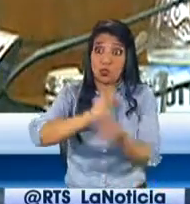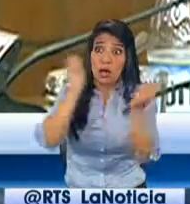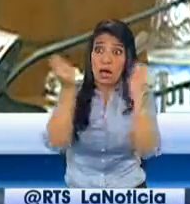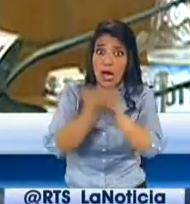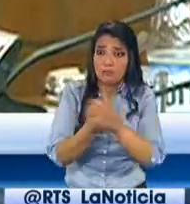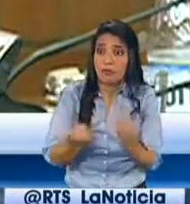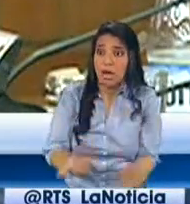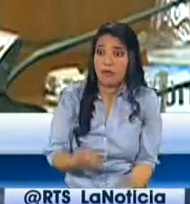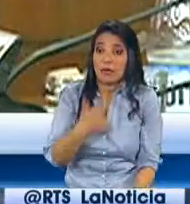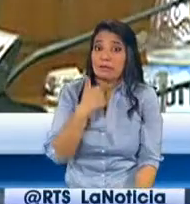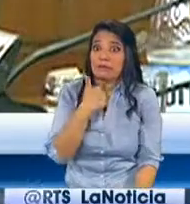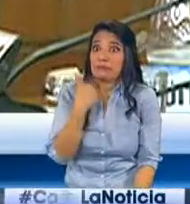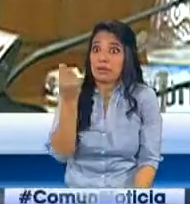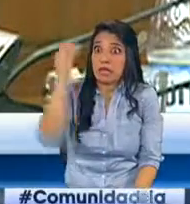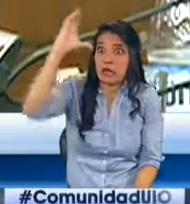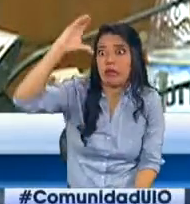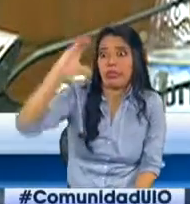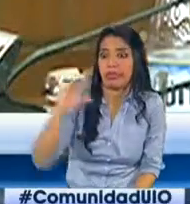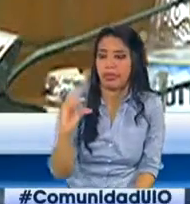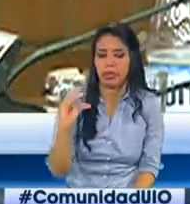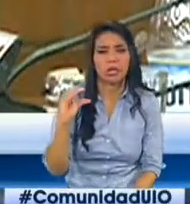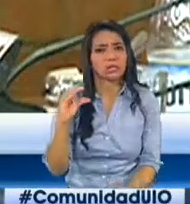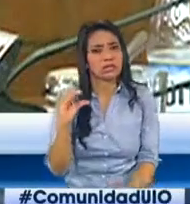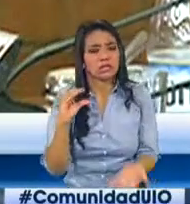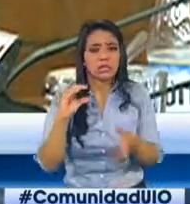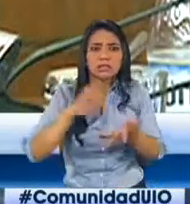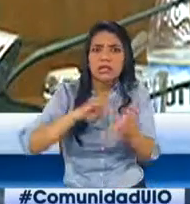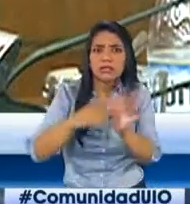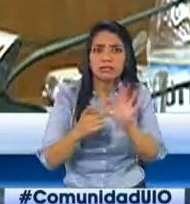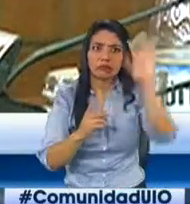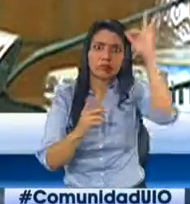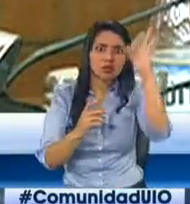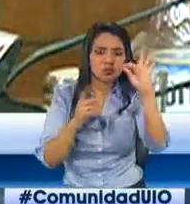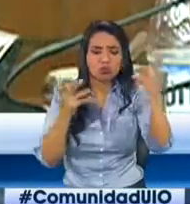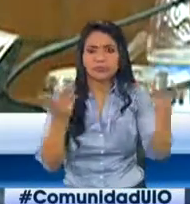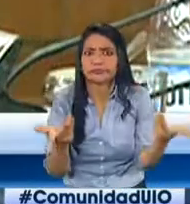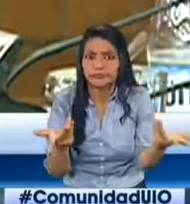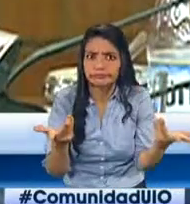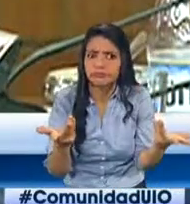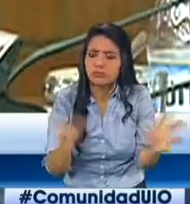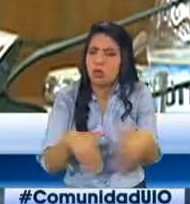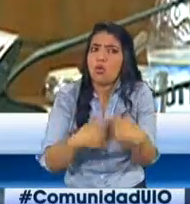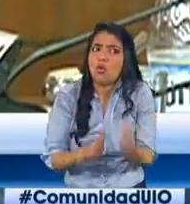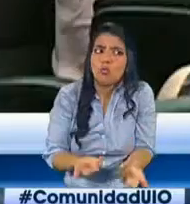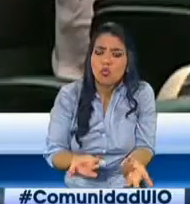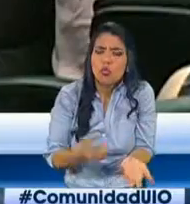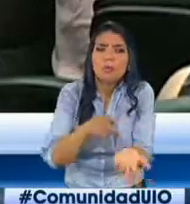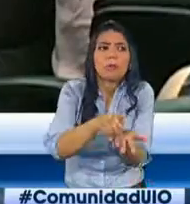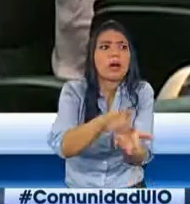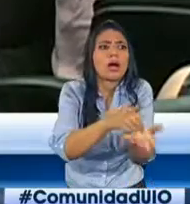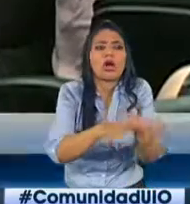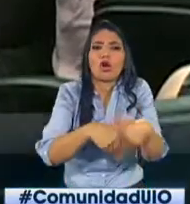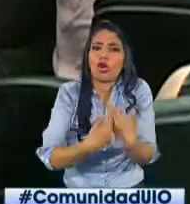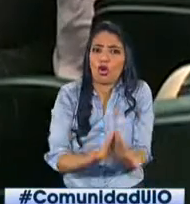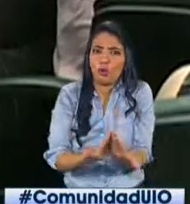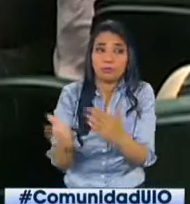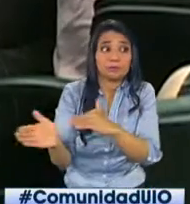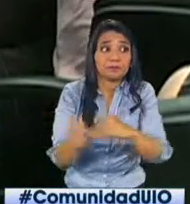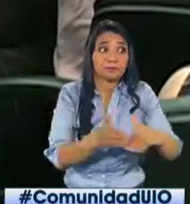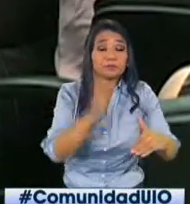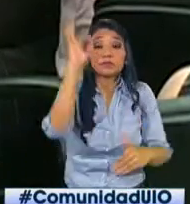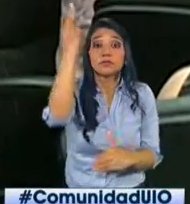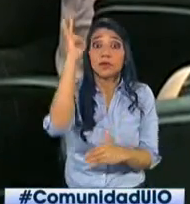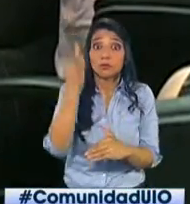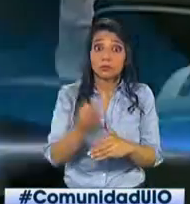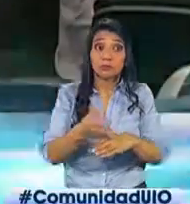ingresos, no solo que se crea un hueco presupuestario, sino que se crea un vacío formal. Antes de aprobar el